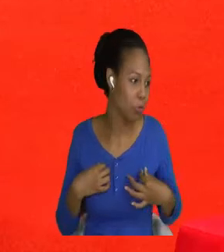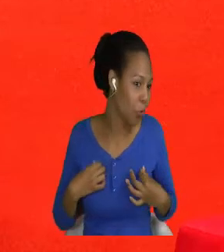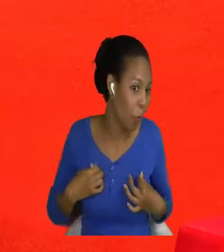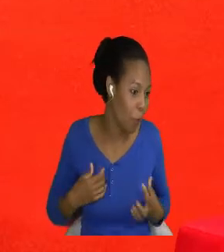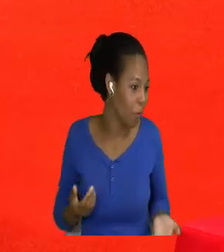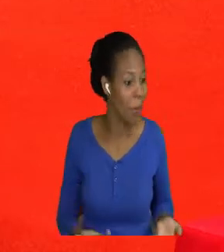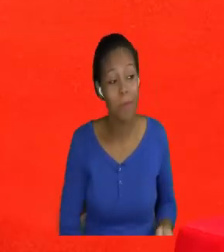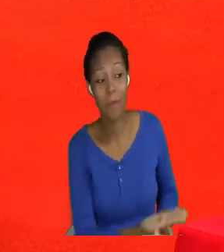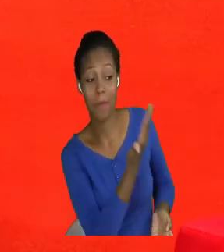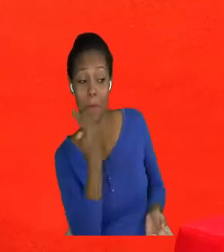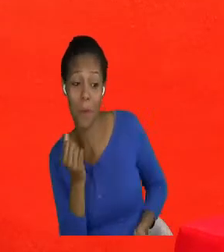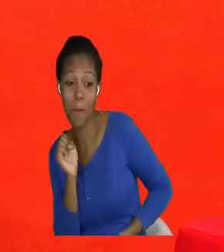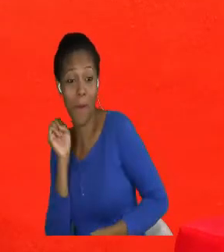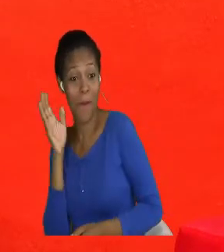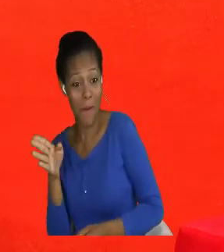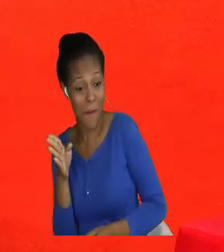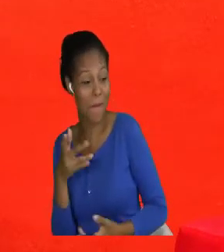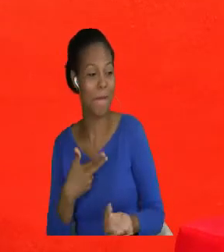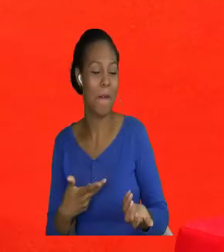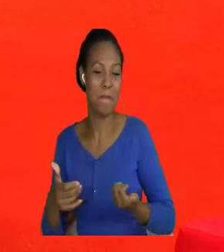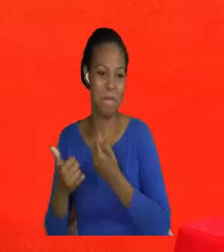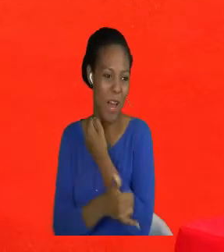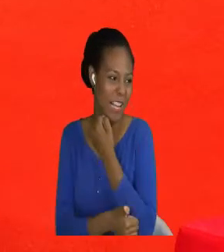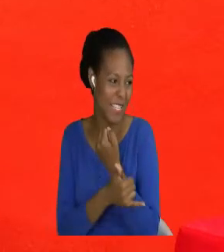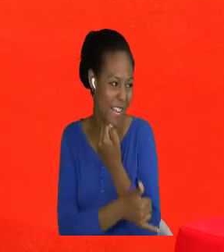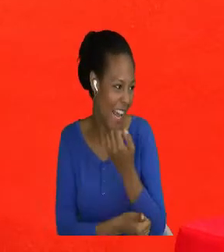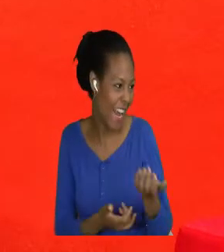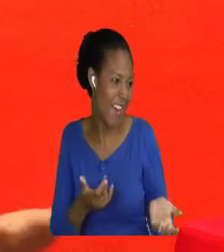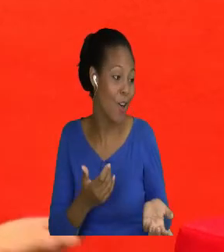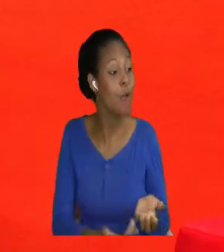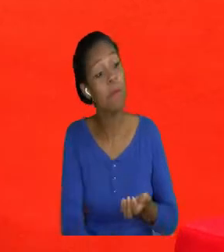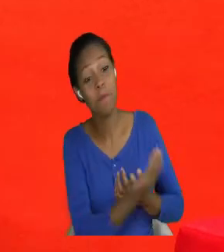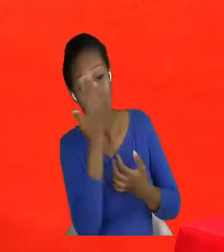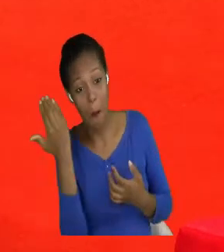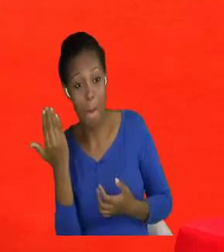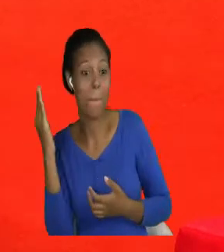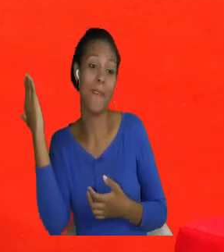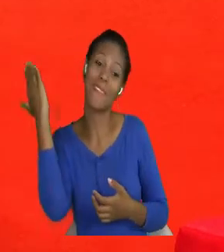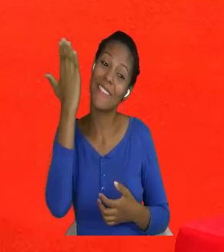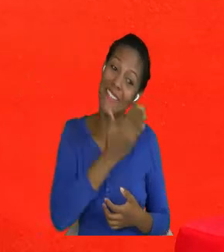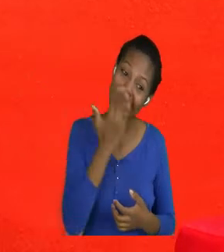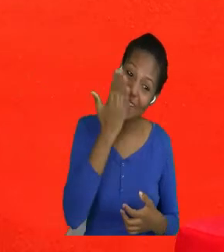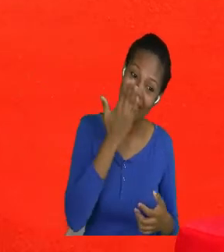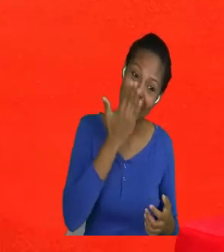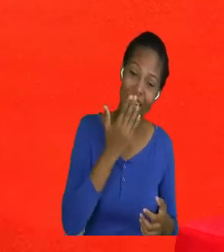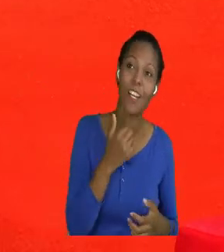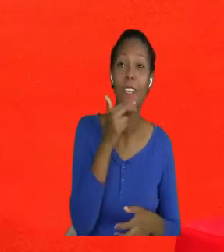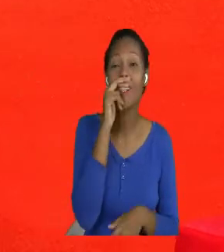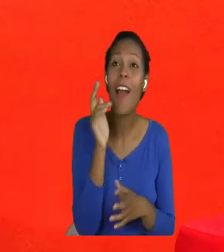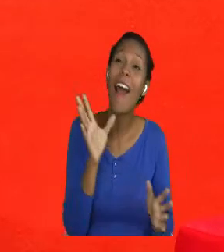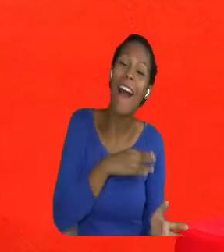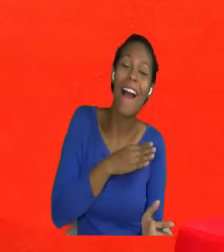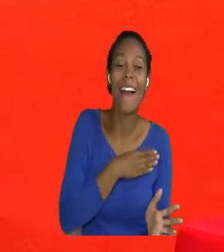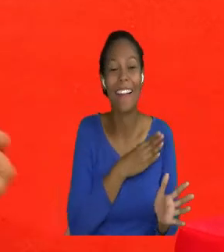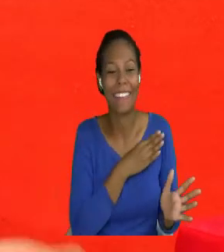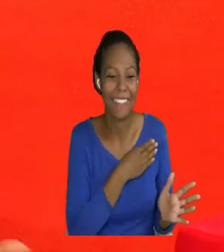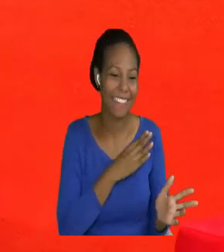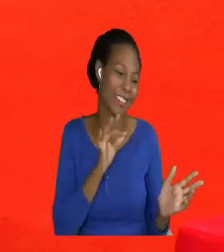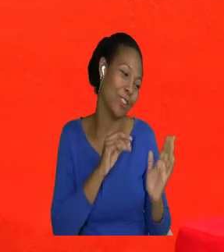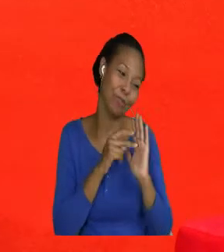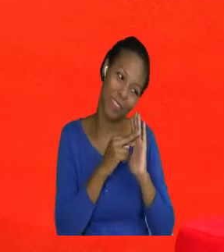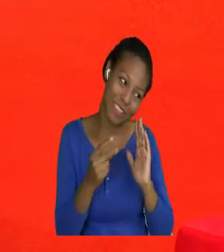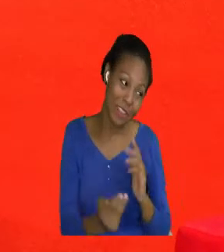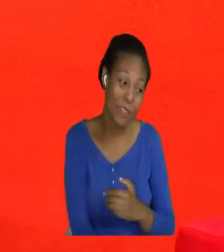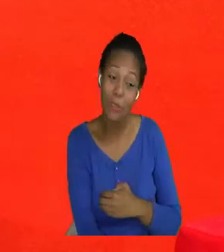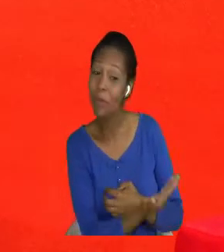Infantas, también los llevamos a cine, que fue muy novedoso para ellos, a piscina, y como les decía,